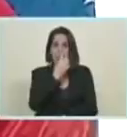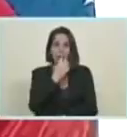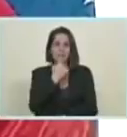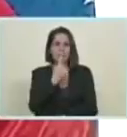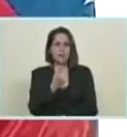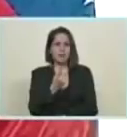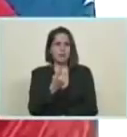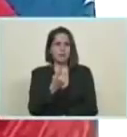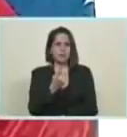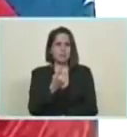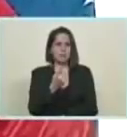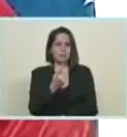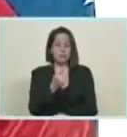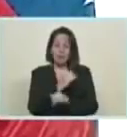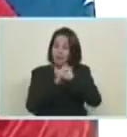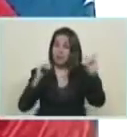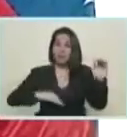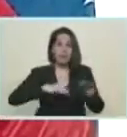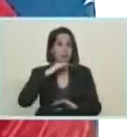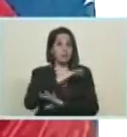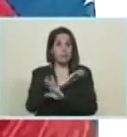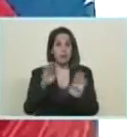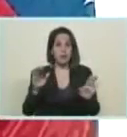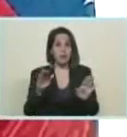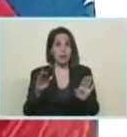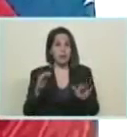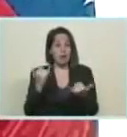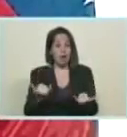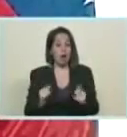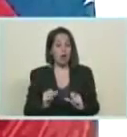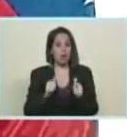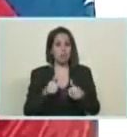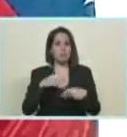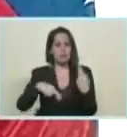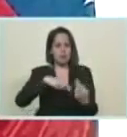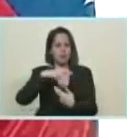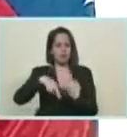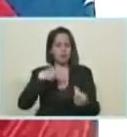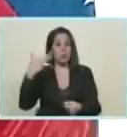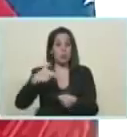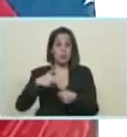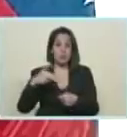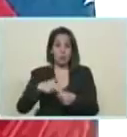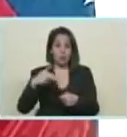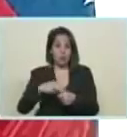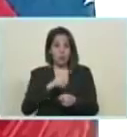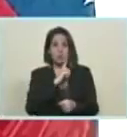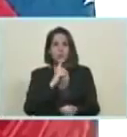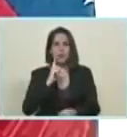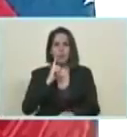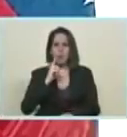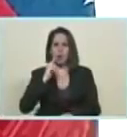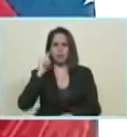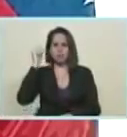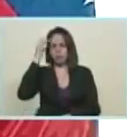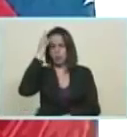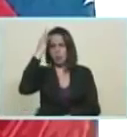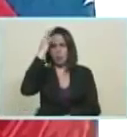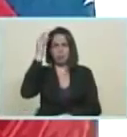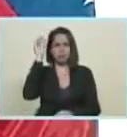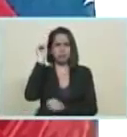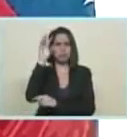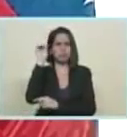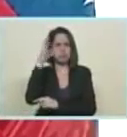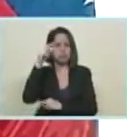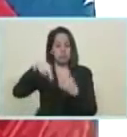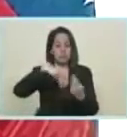dijo, ya basta. Vamos a una revolución petrolera y nombró una junta directiva